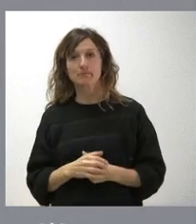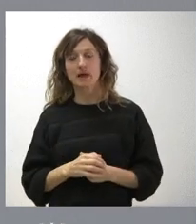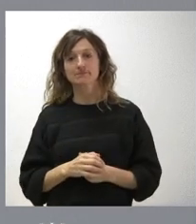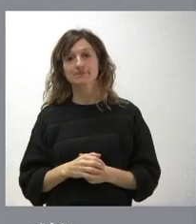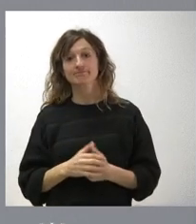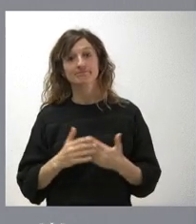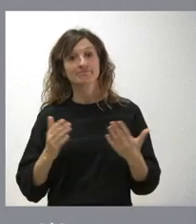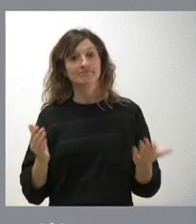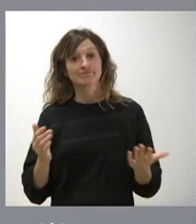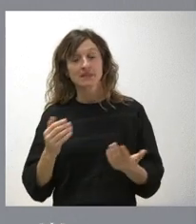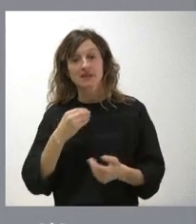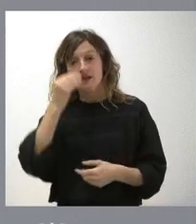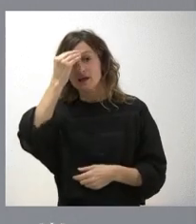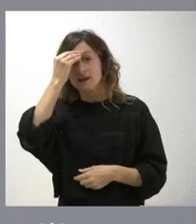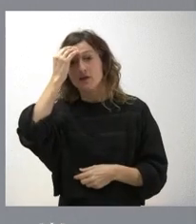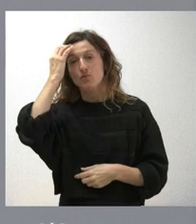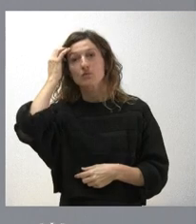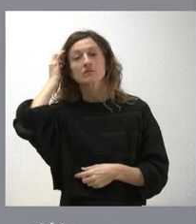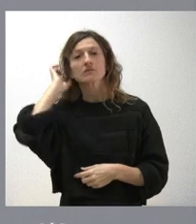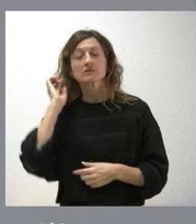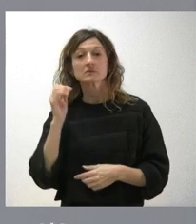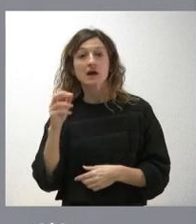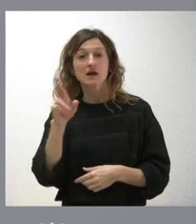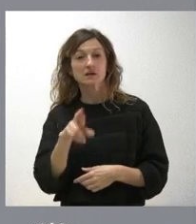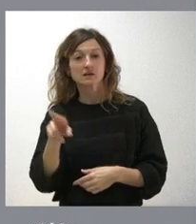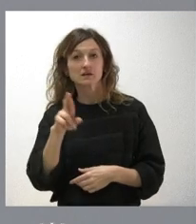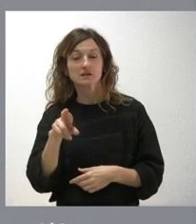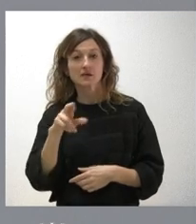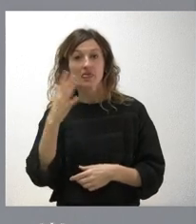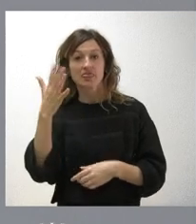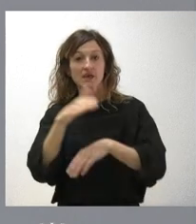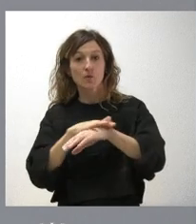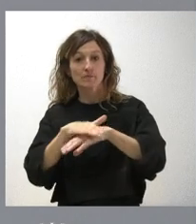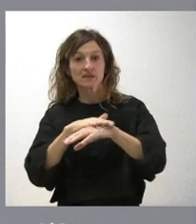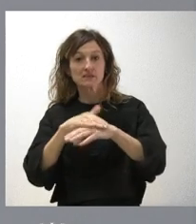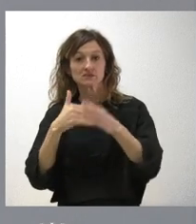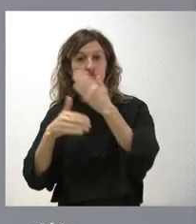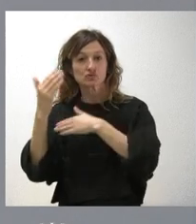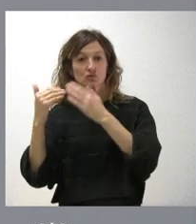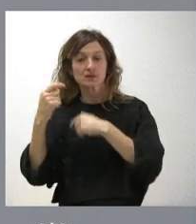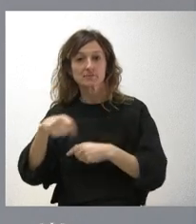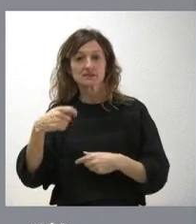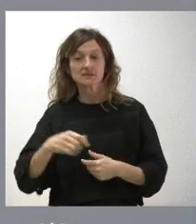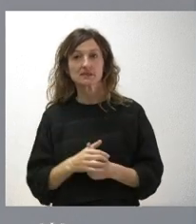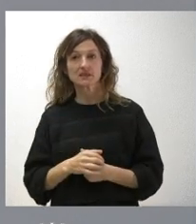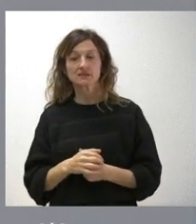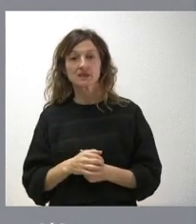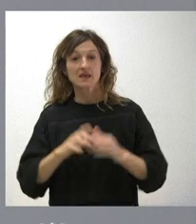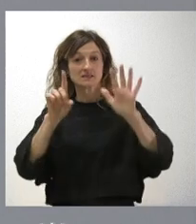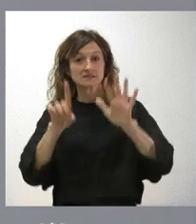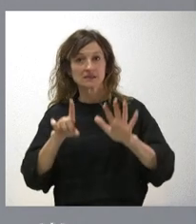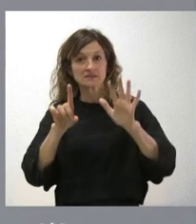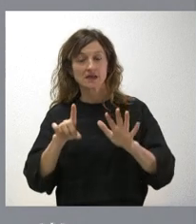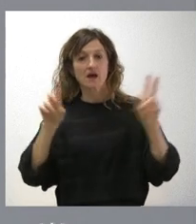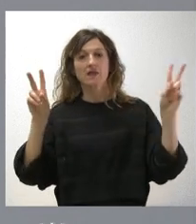tanto yo creo que le hemos insistido mucho a los cinco ministros anteriores que ha tenido el actual presidente Esta es la sexta en